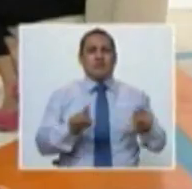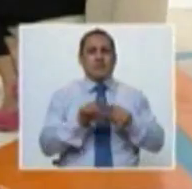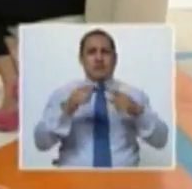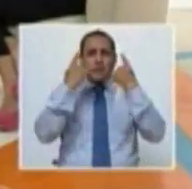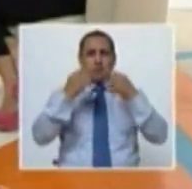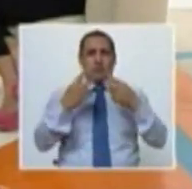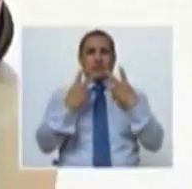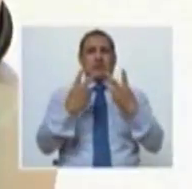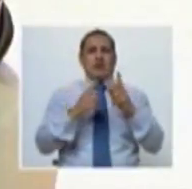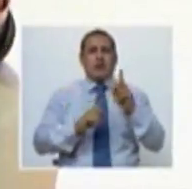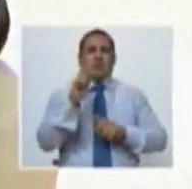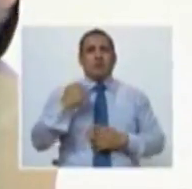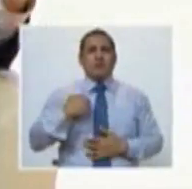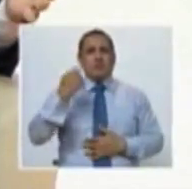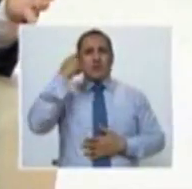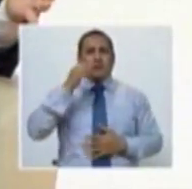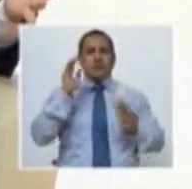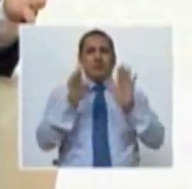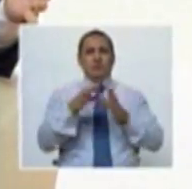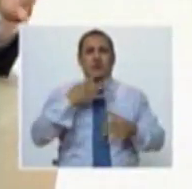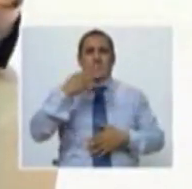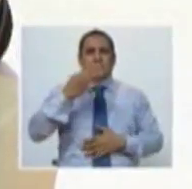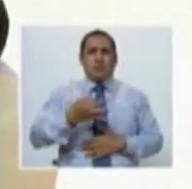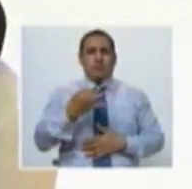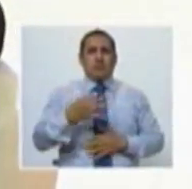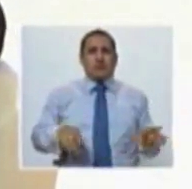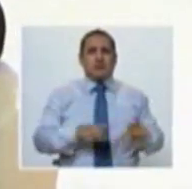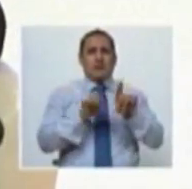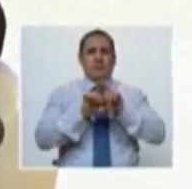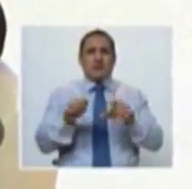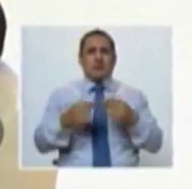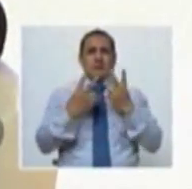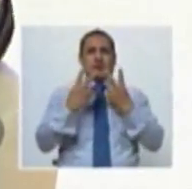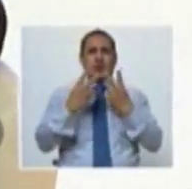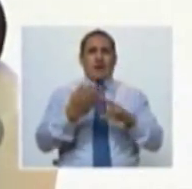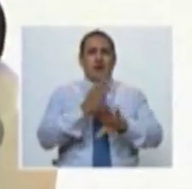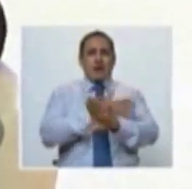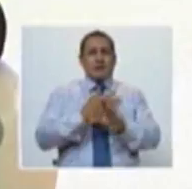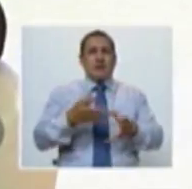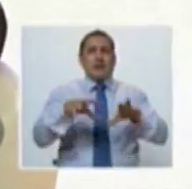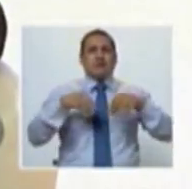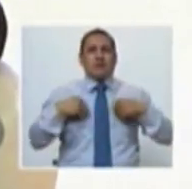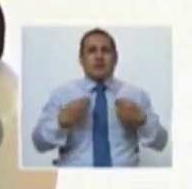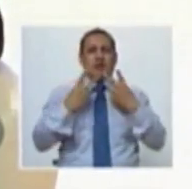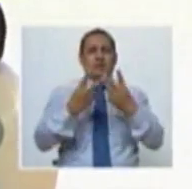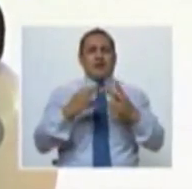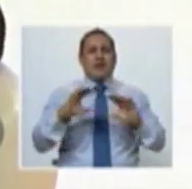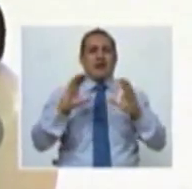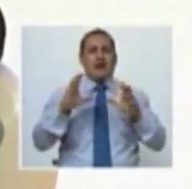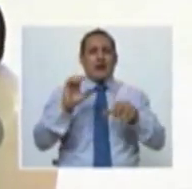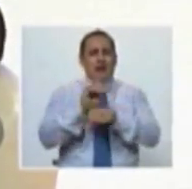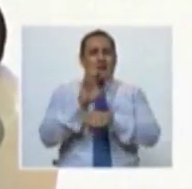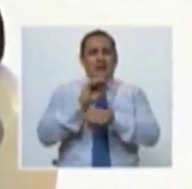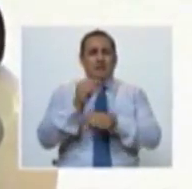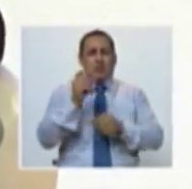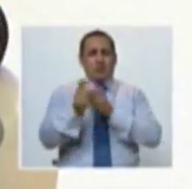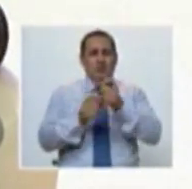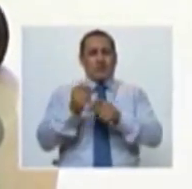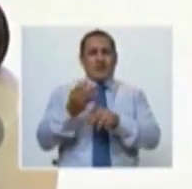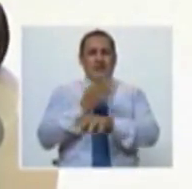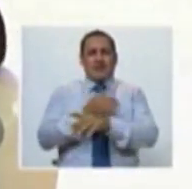medida uno se pone a pensar si es conveniente que un alumno esté recibiendo clases de gente que ha sido sentenciada por delitos